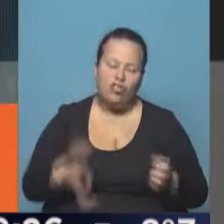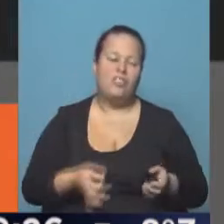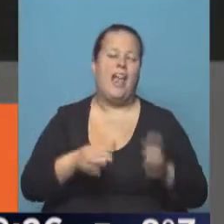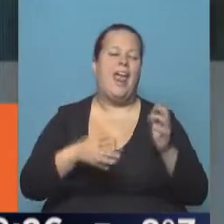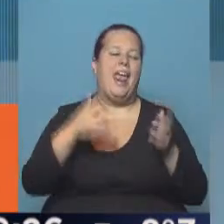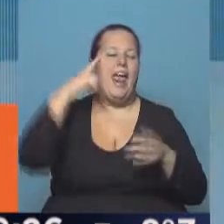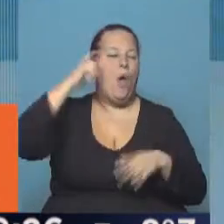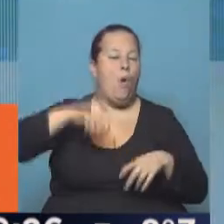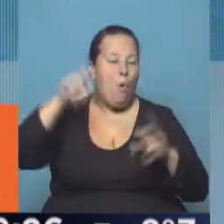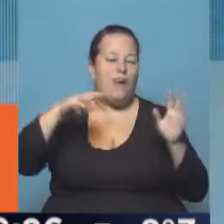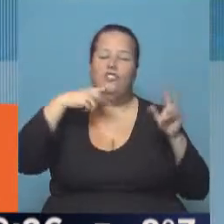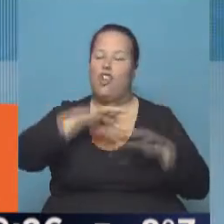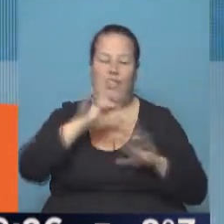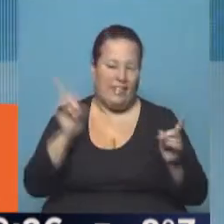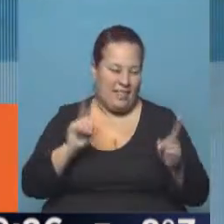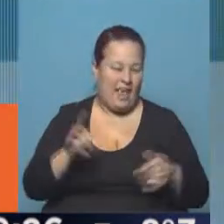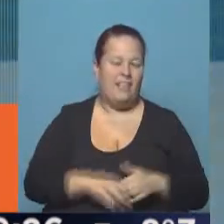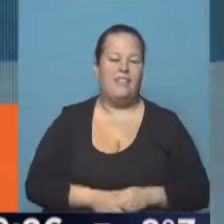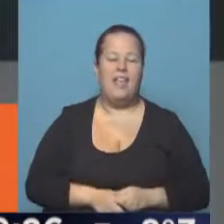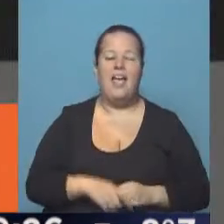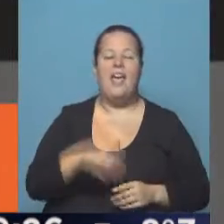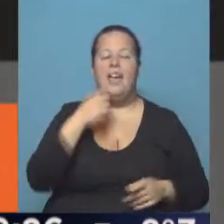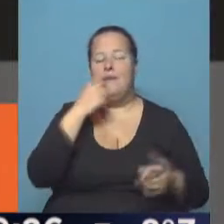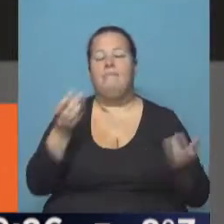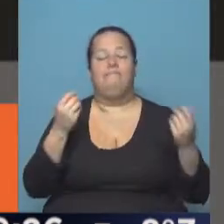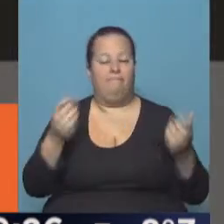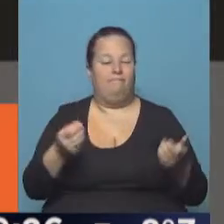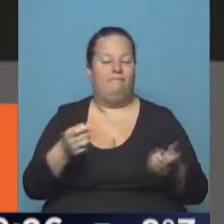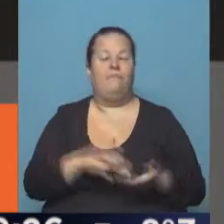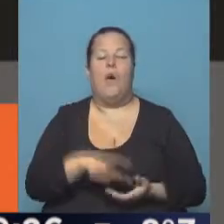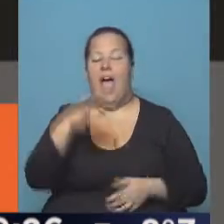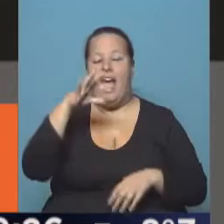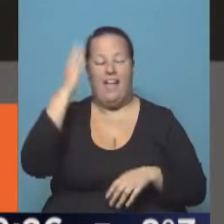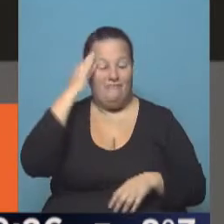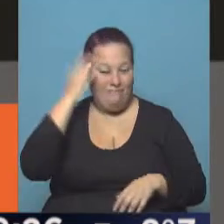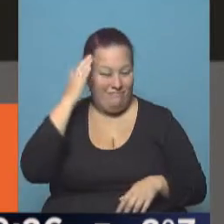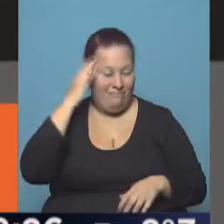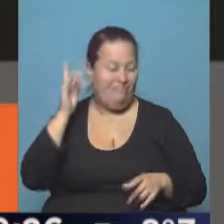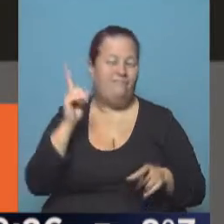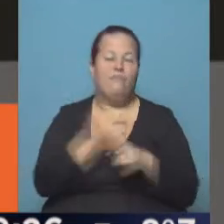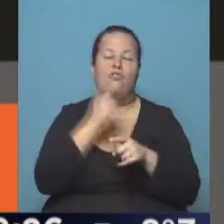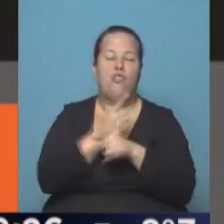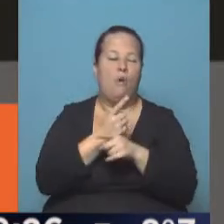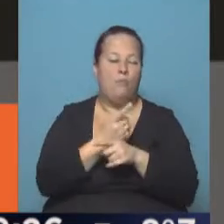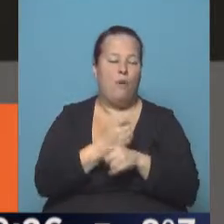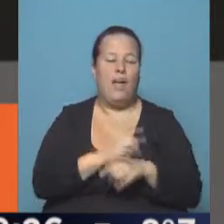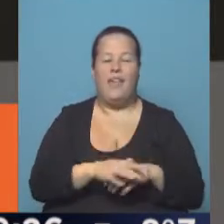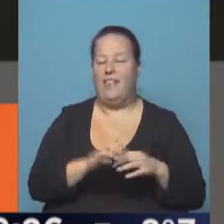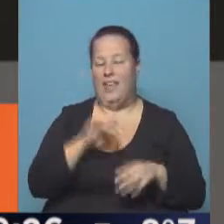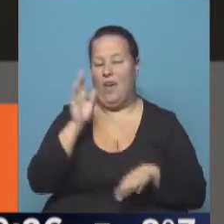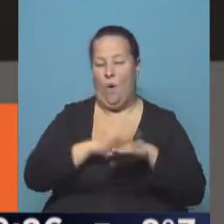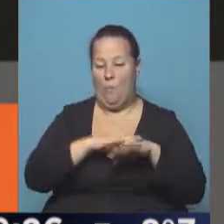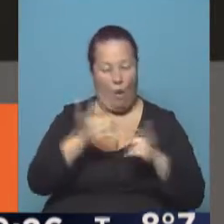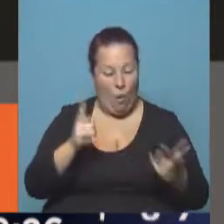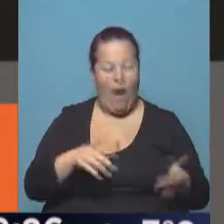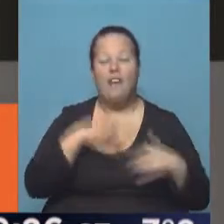ahí jurídicamente no entienden que ¿qué pasa? Un enfermo mental no puede ser, es inimputable.